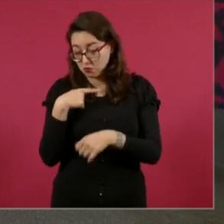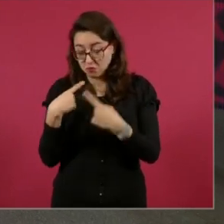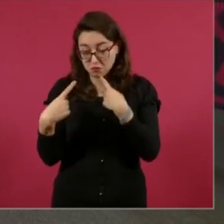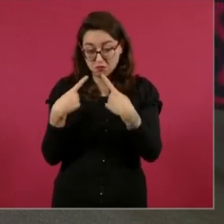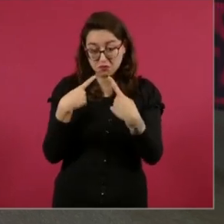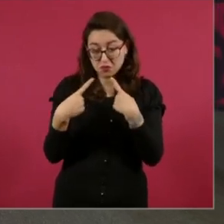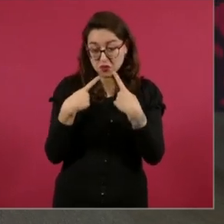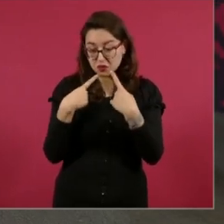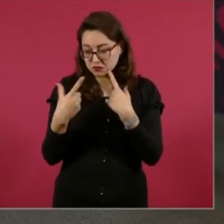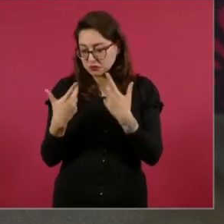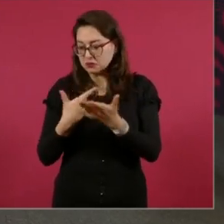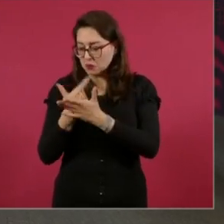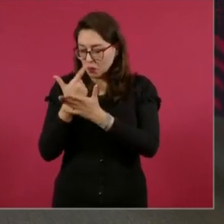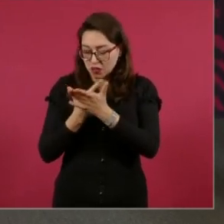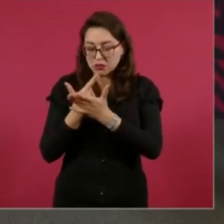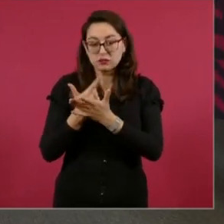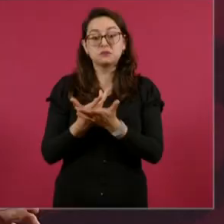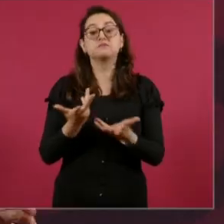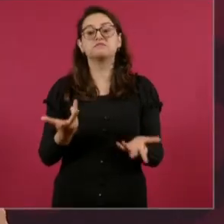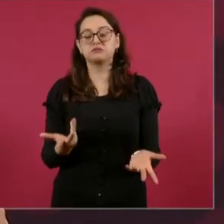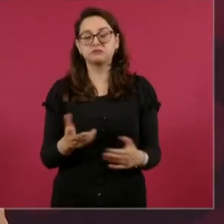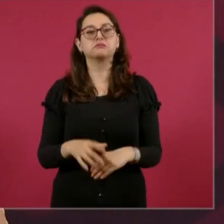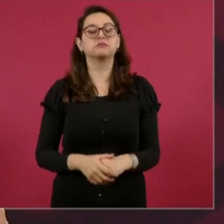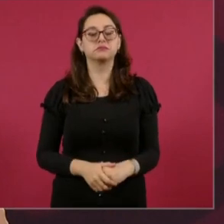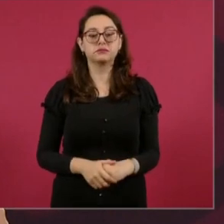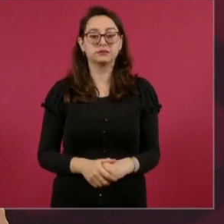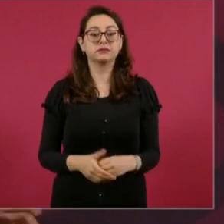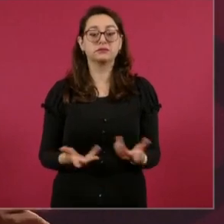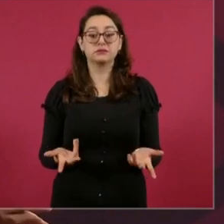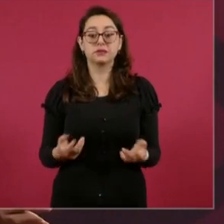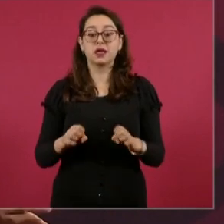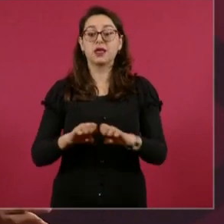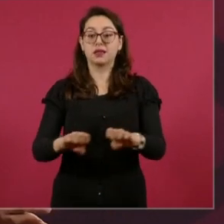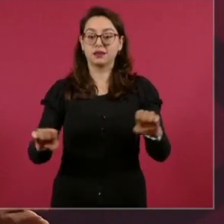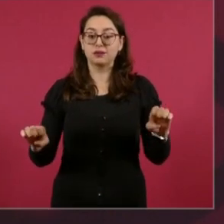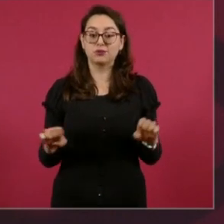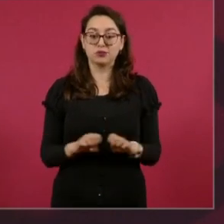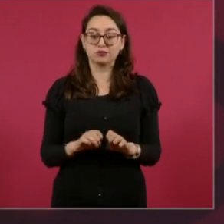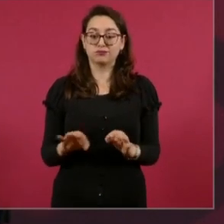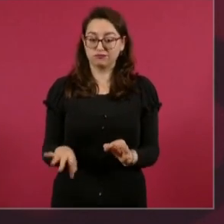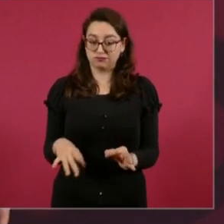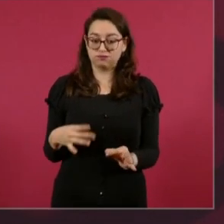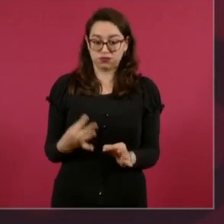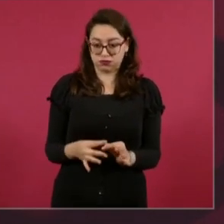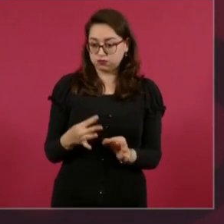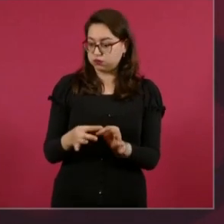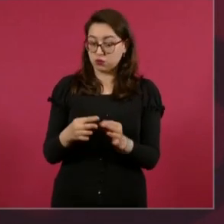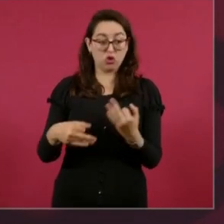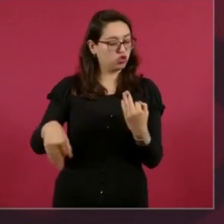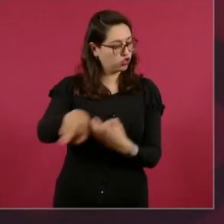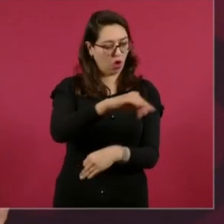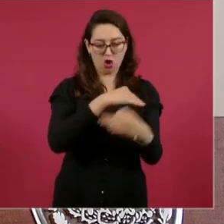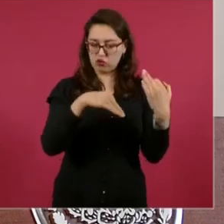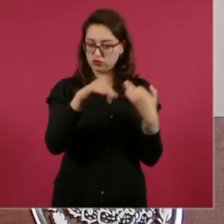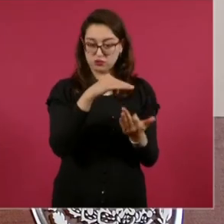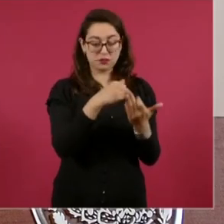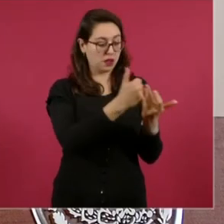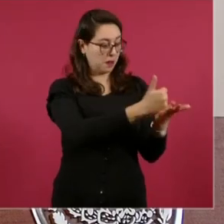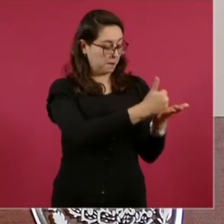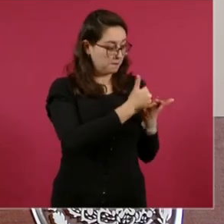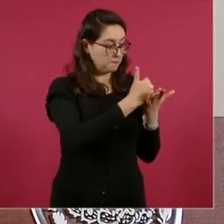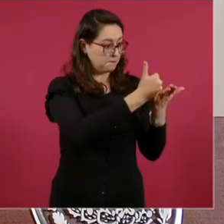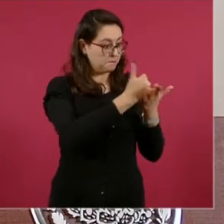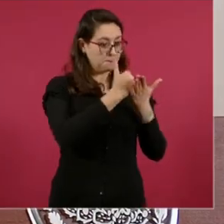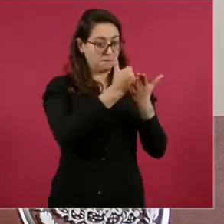Tenemos un buen equipo que me ayuda mucho. Bueno, pero de todos, porque se trata